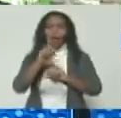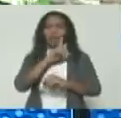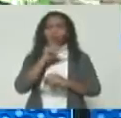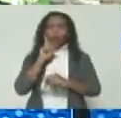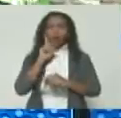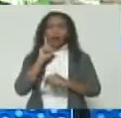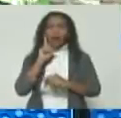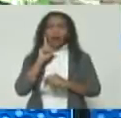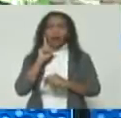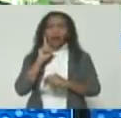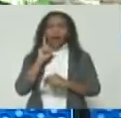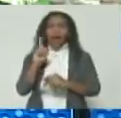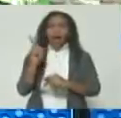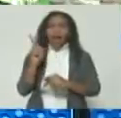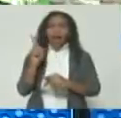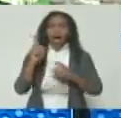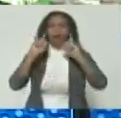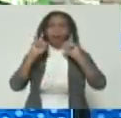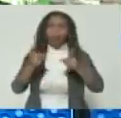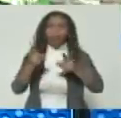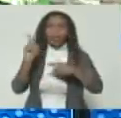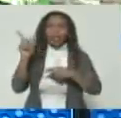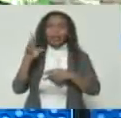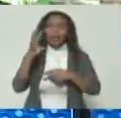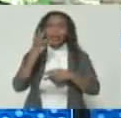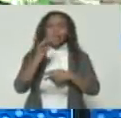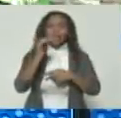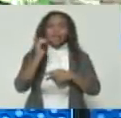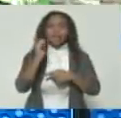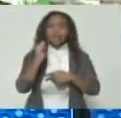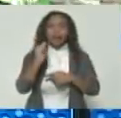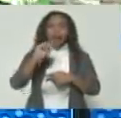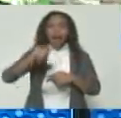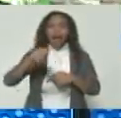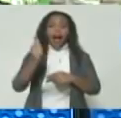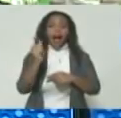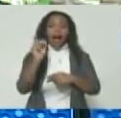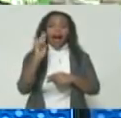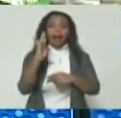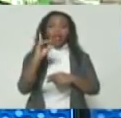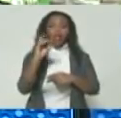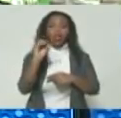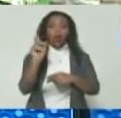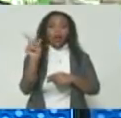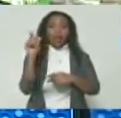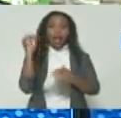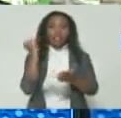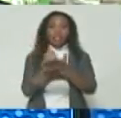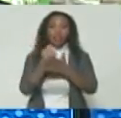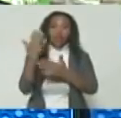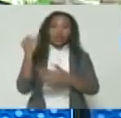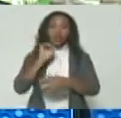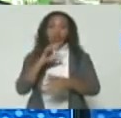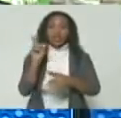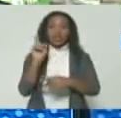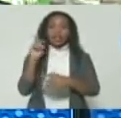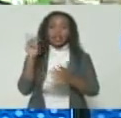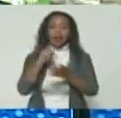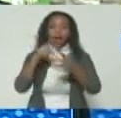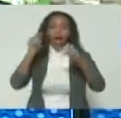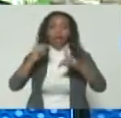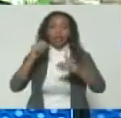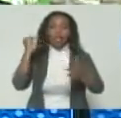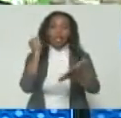Francisco Fajardo. Fajardo fue un asesino, una especie de Hitler. Llegaron aquí a empalar,